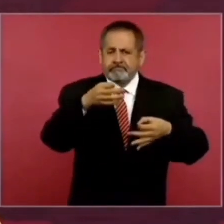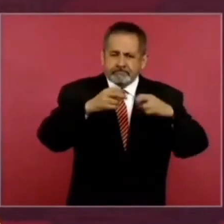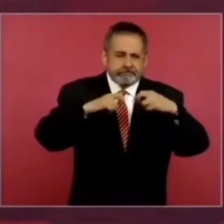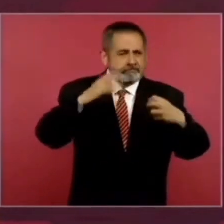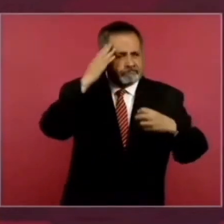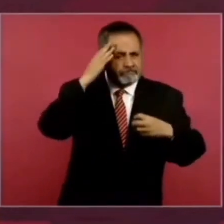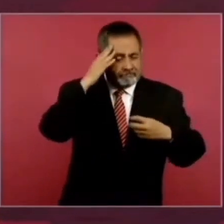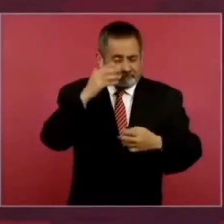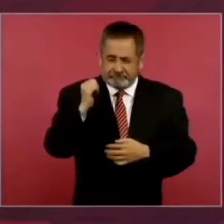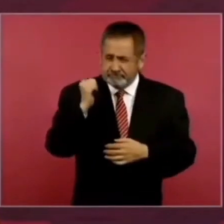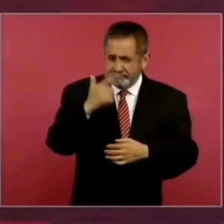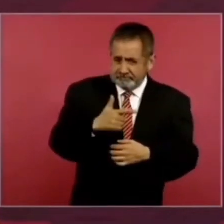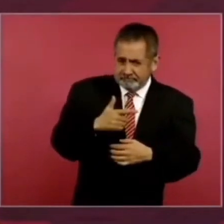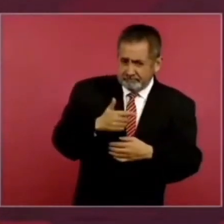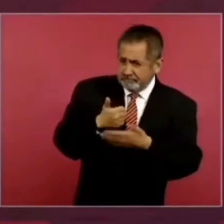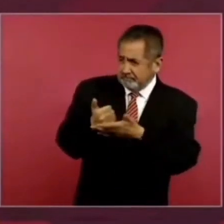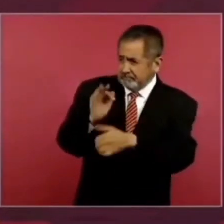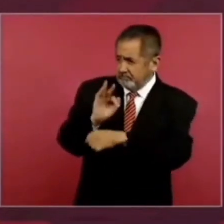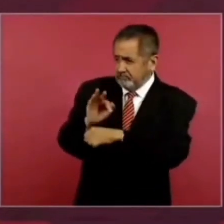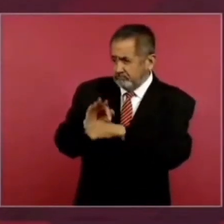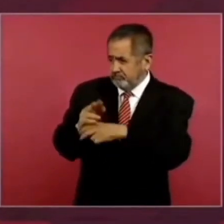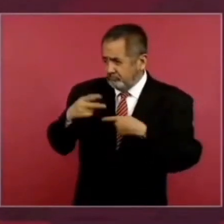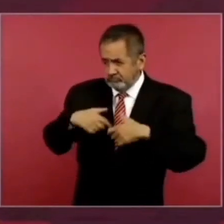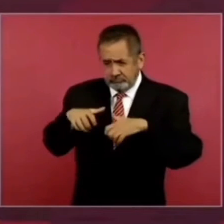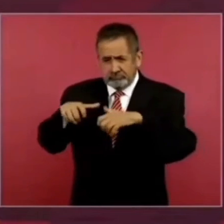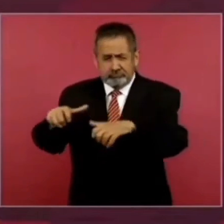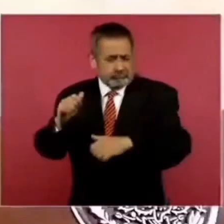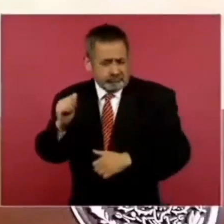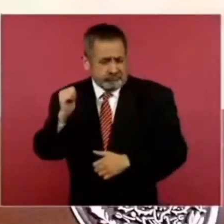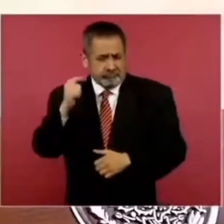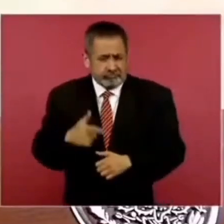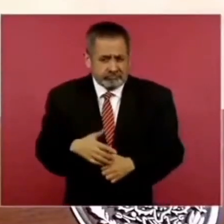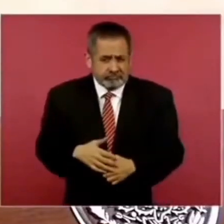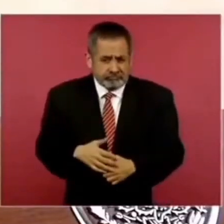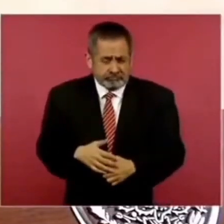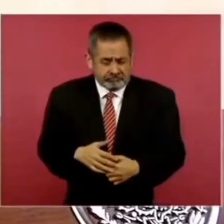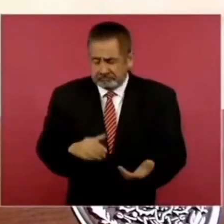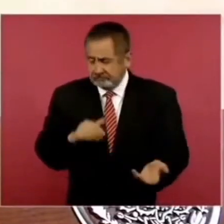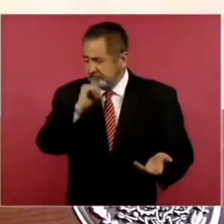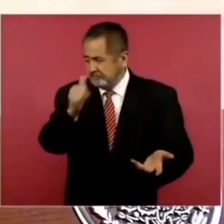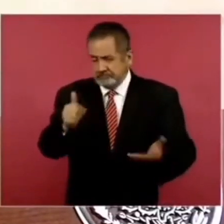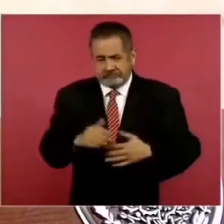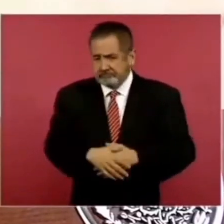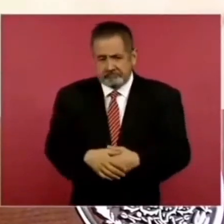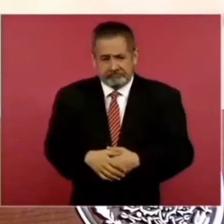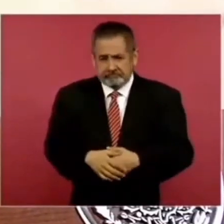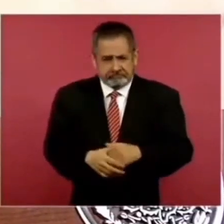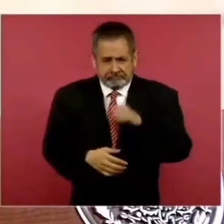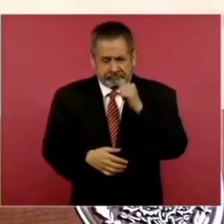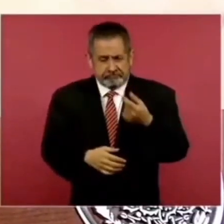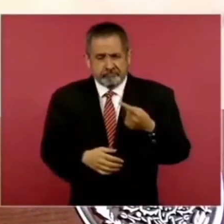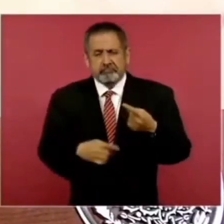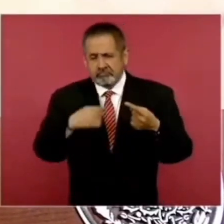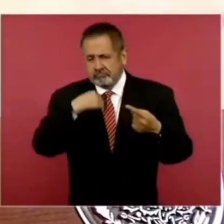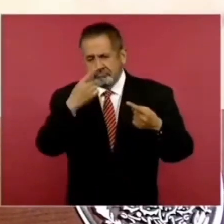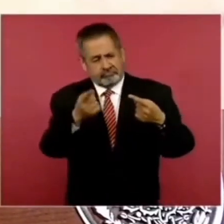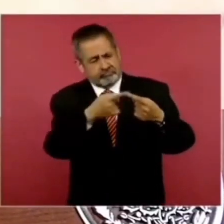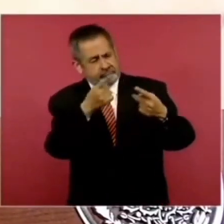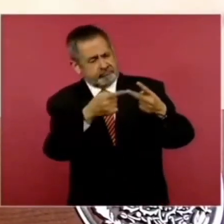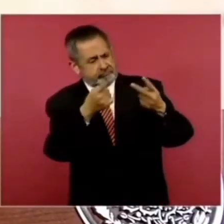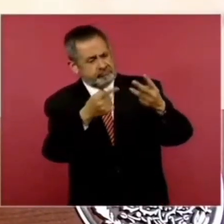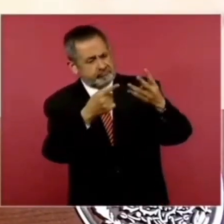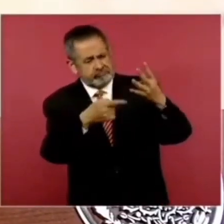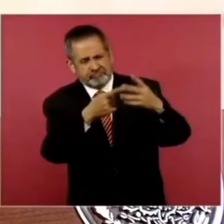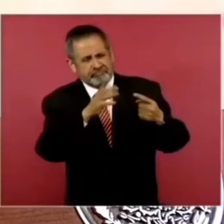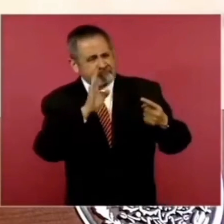beneficio del pueblo. Nada. Y yo sí les puedo mencionar muchas cosas